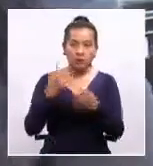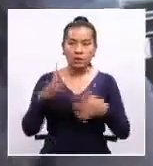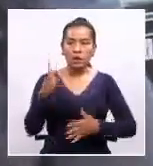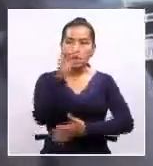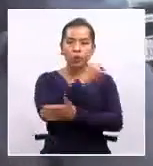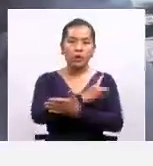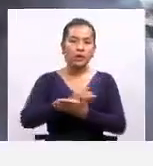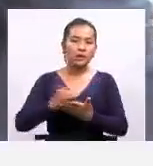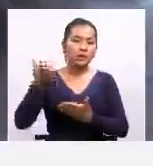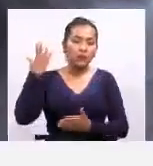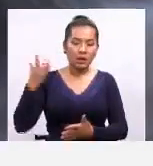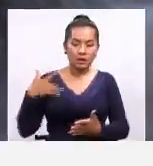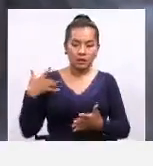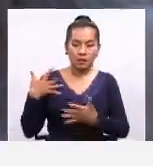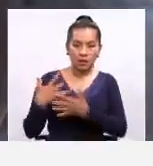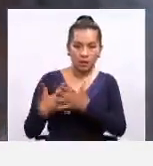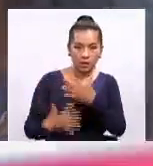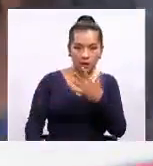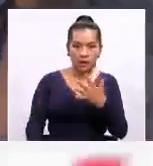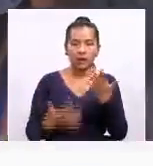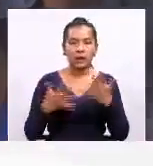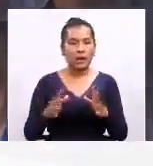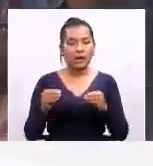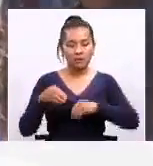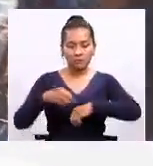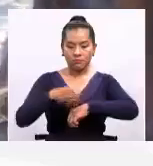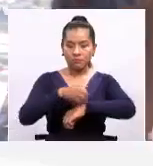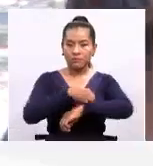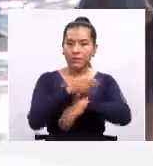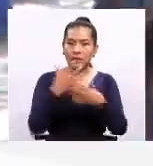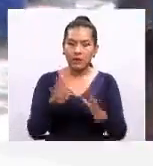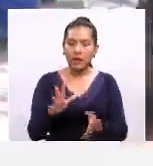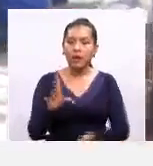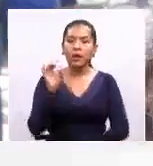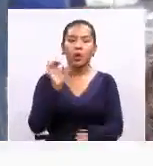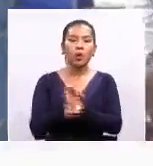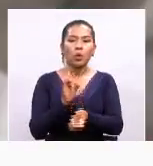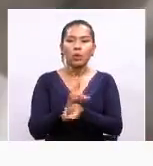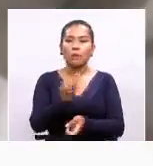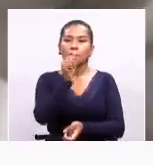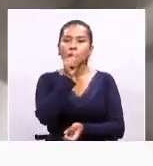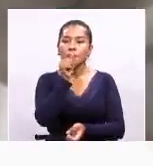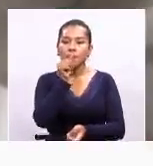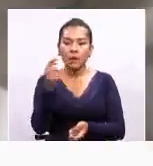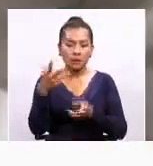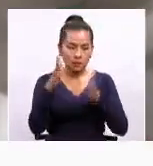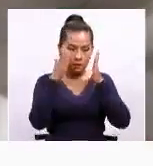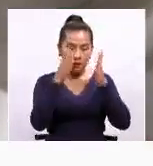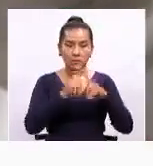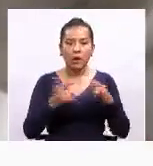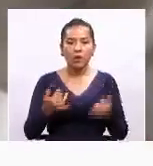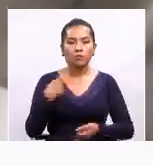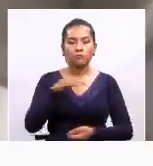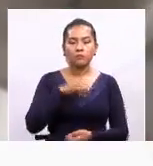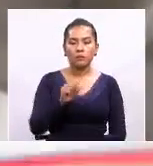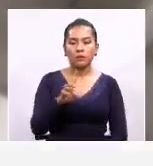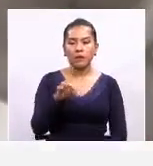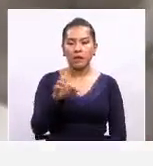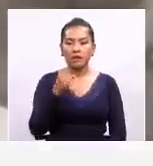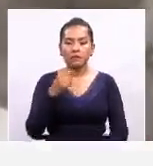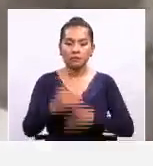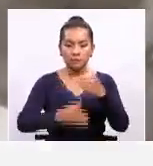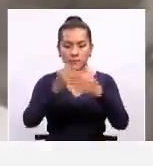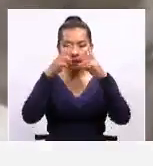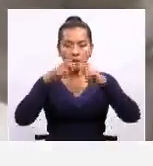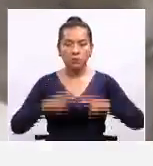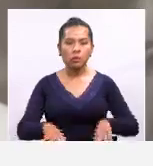de evolución, ya con un cuadro eruptivo, tratados por médicos particulares, y como sedes estamos haciendo todo el proceso de investigación